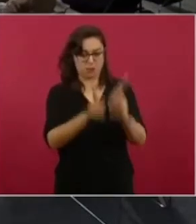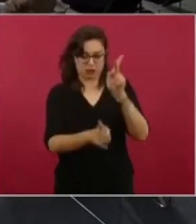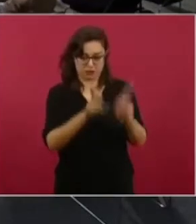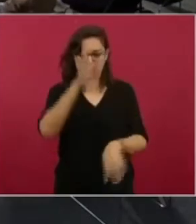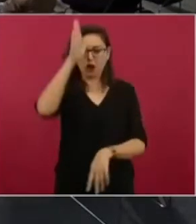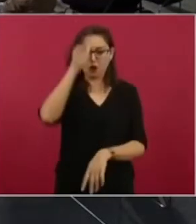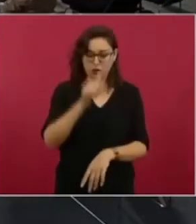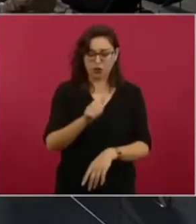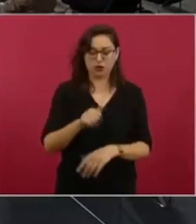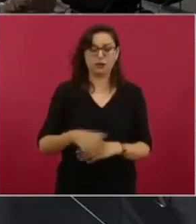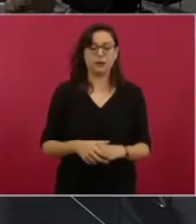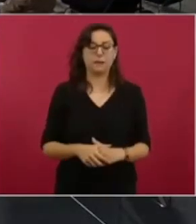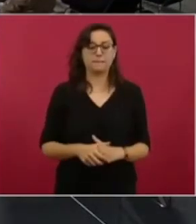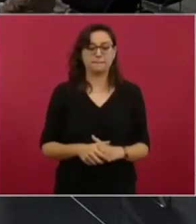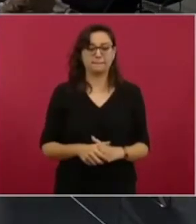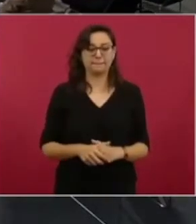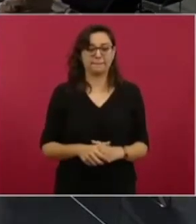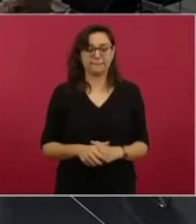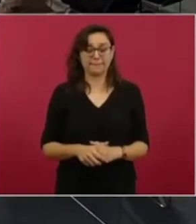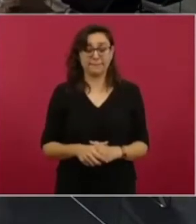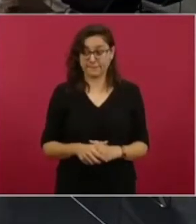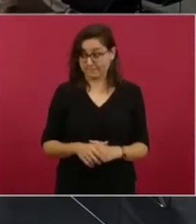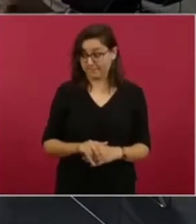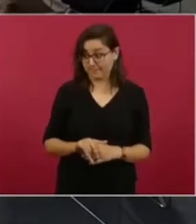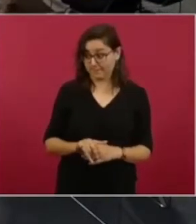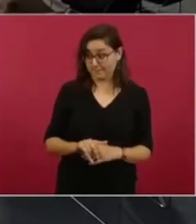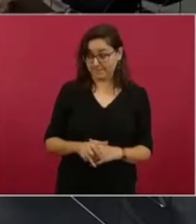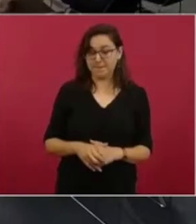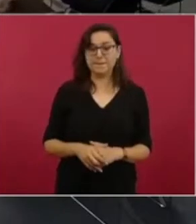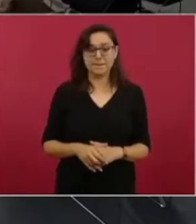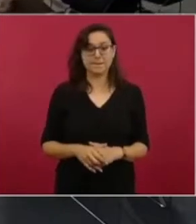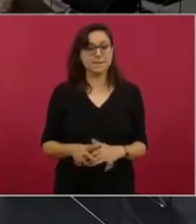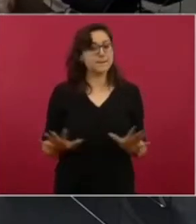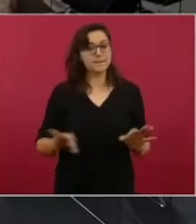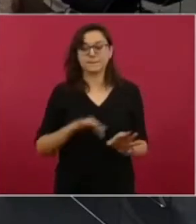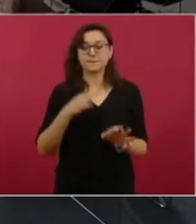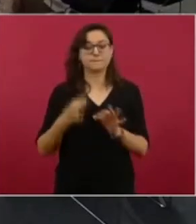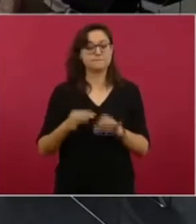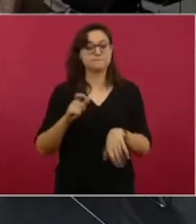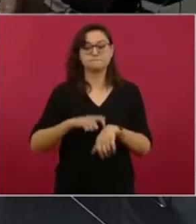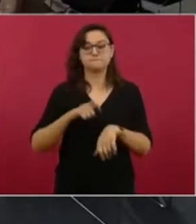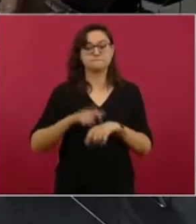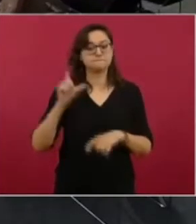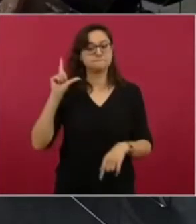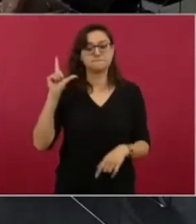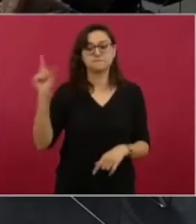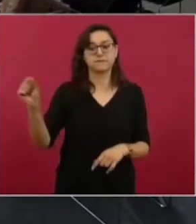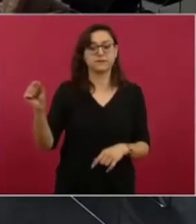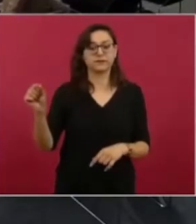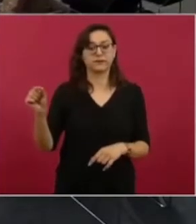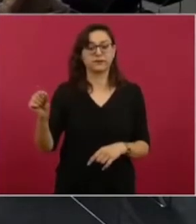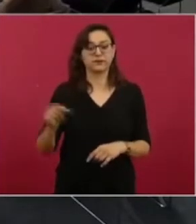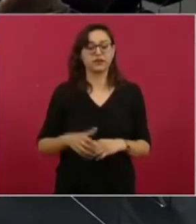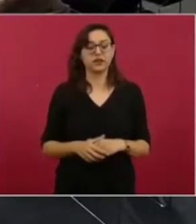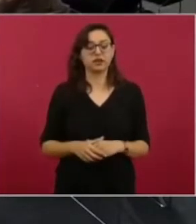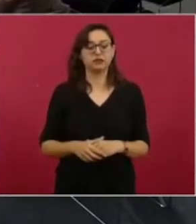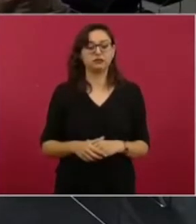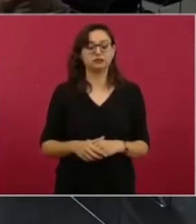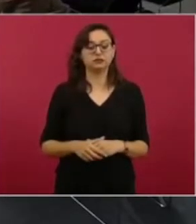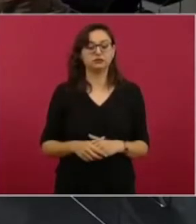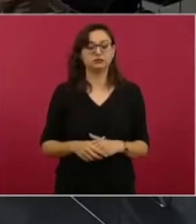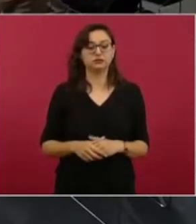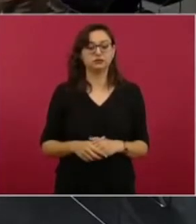un acuerdo, ¿sí? De acuerdo. Ya me voy porque ahora sí, tengo que